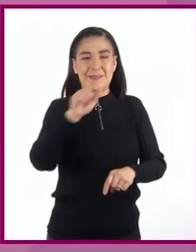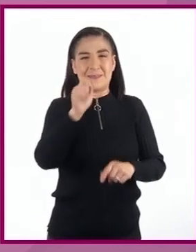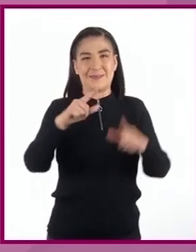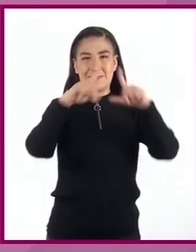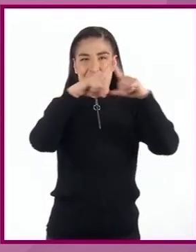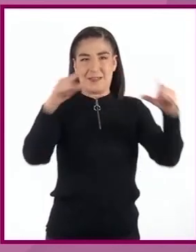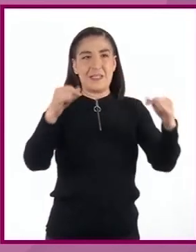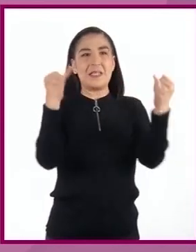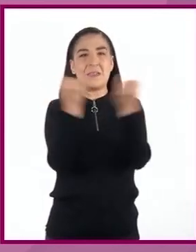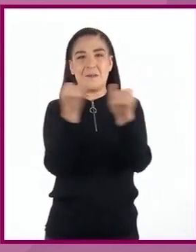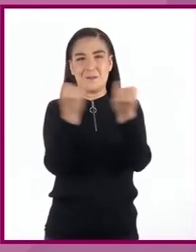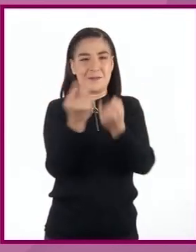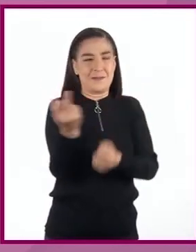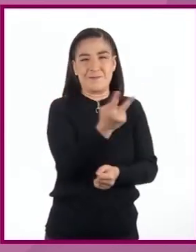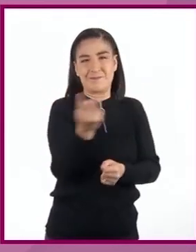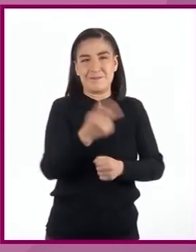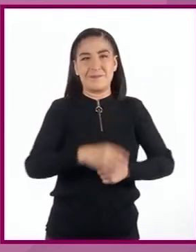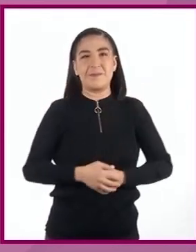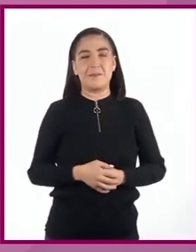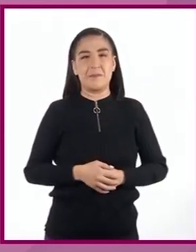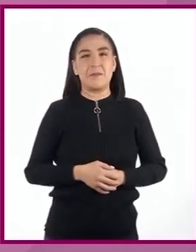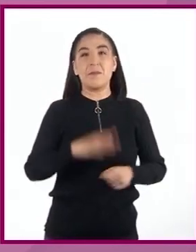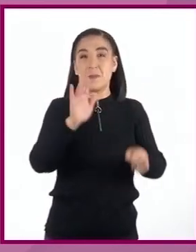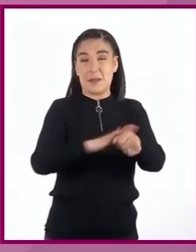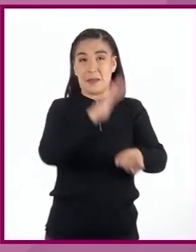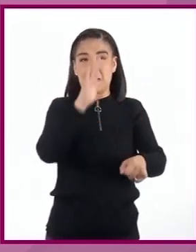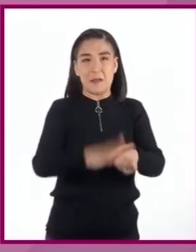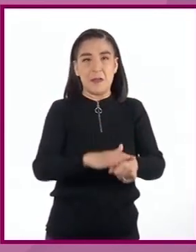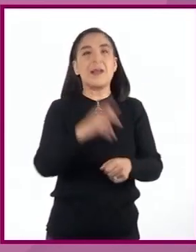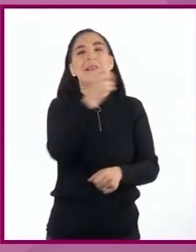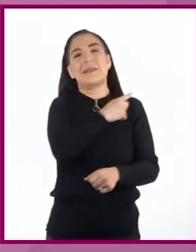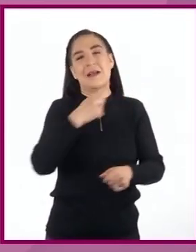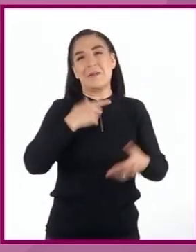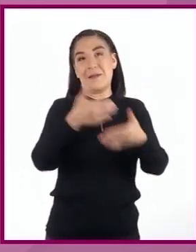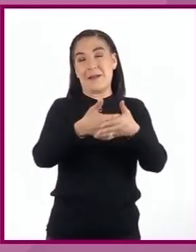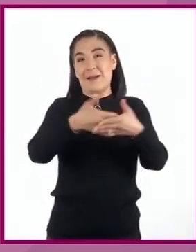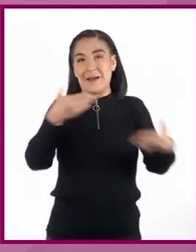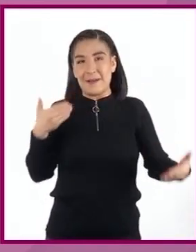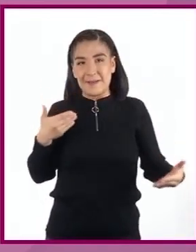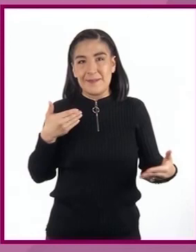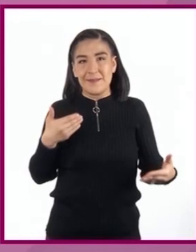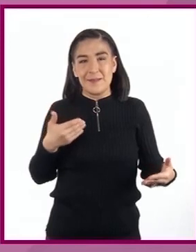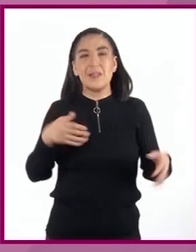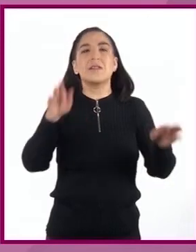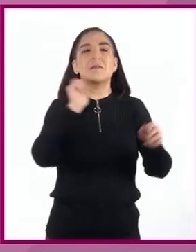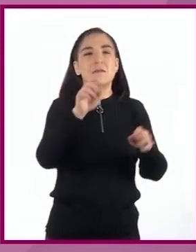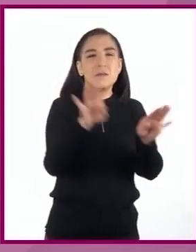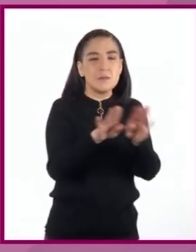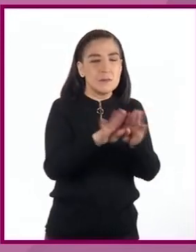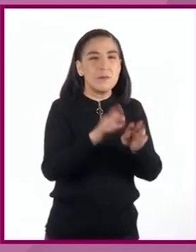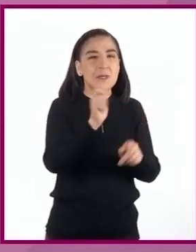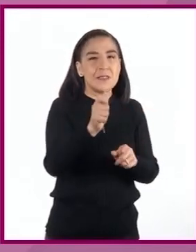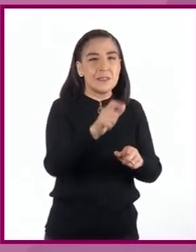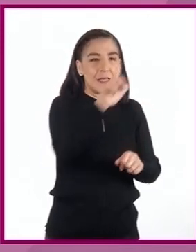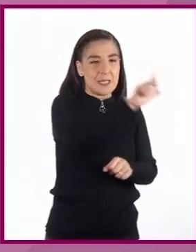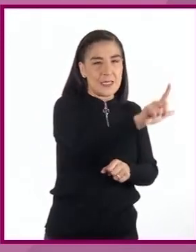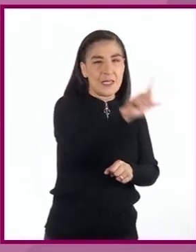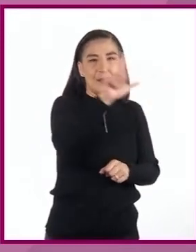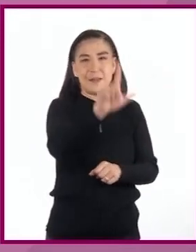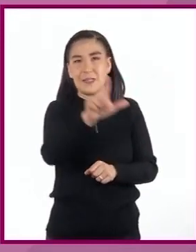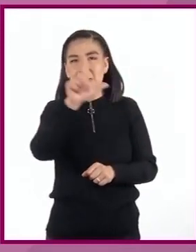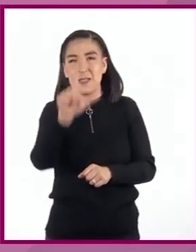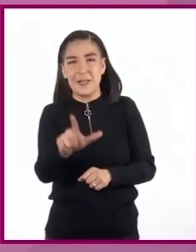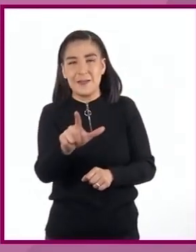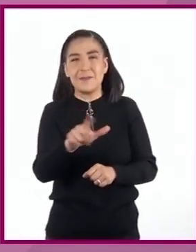son congruentes entre sí. Afirmación que podemos hacer mediante el criterio de congruencia lado, lado,